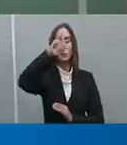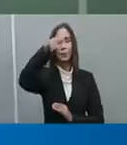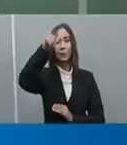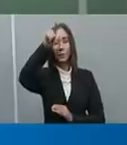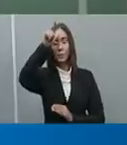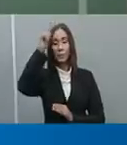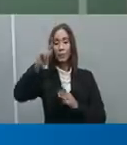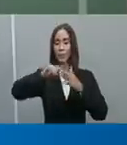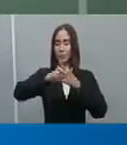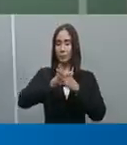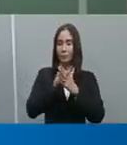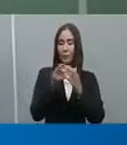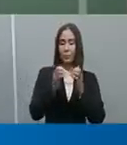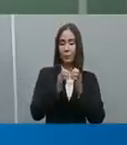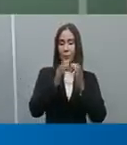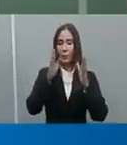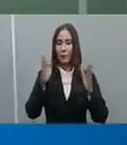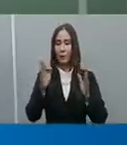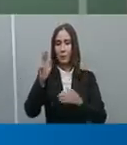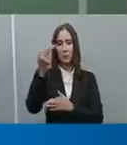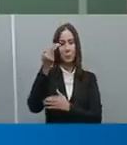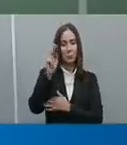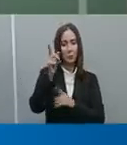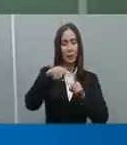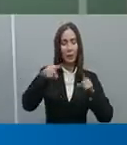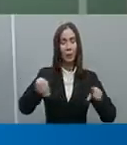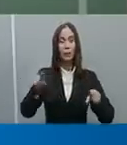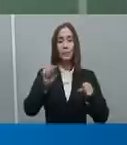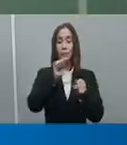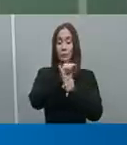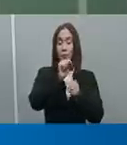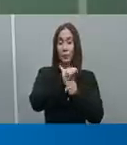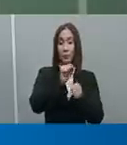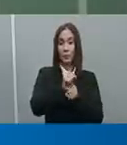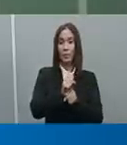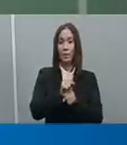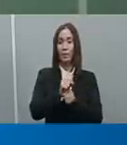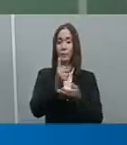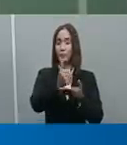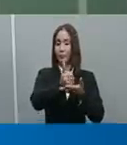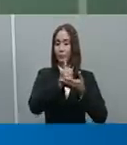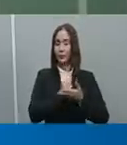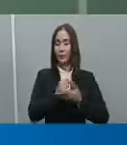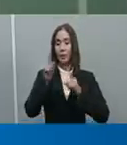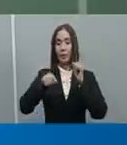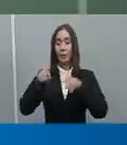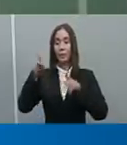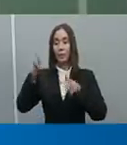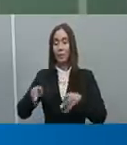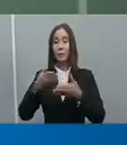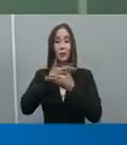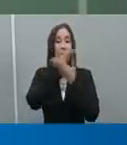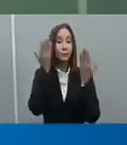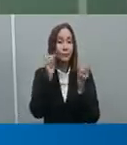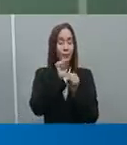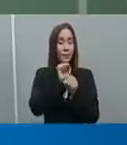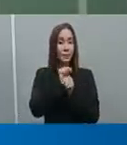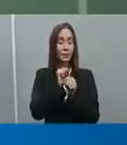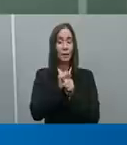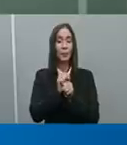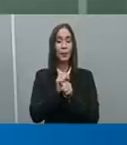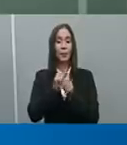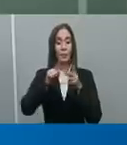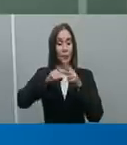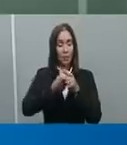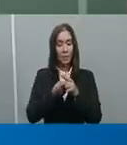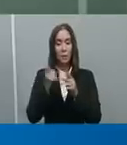Sin duda, esto traerá alivio a muchas zonas del país que viven en gran parte del turismo, pero no estará exento